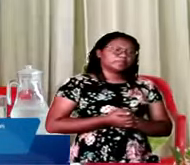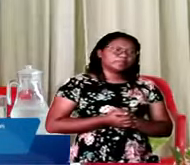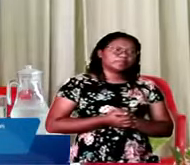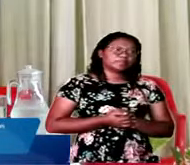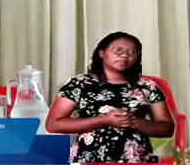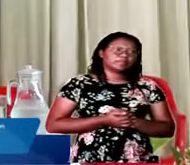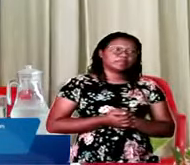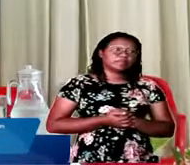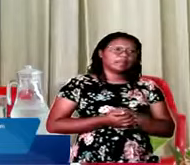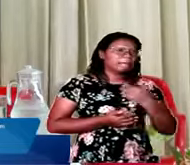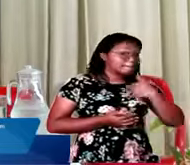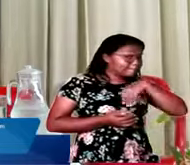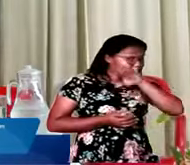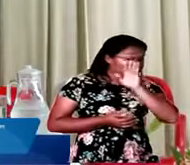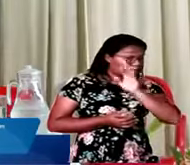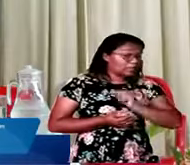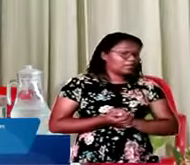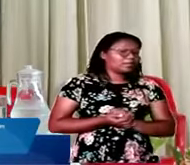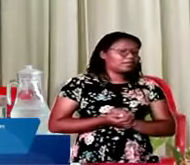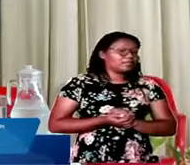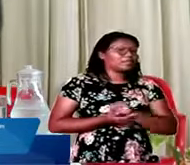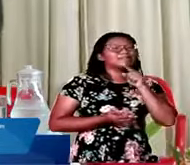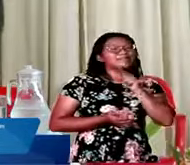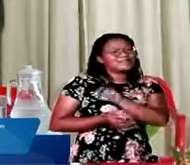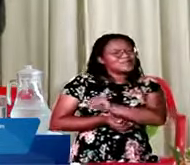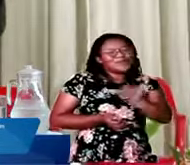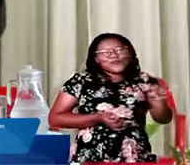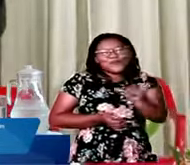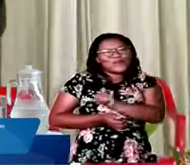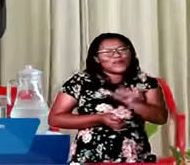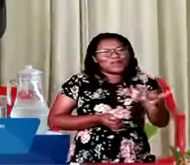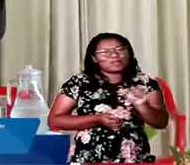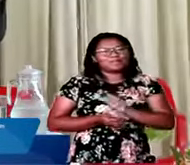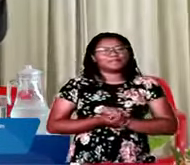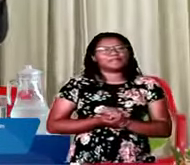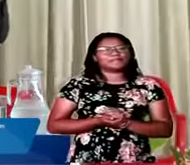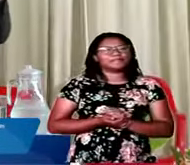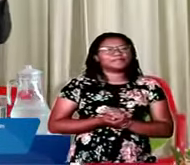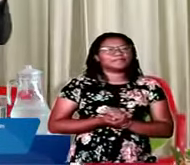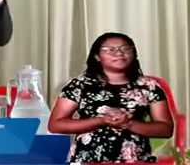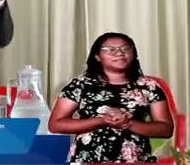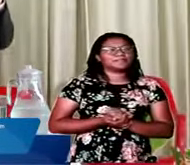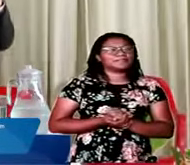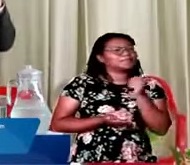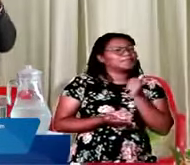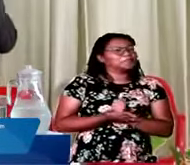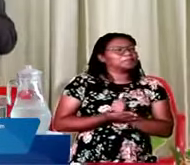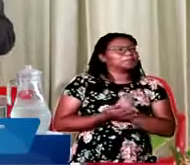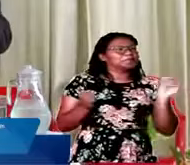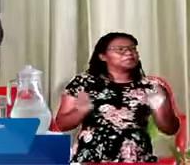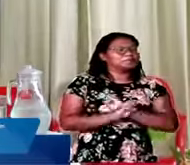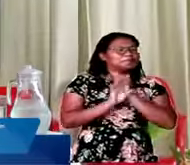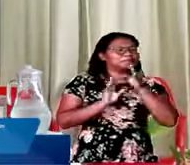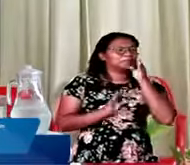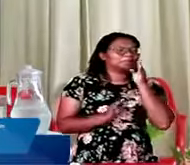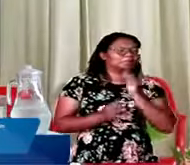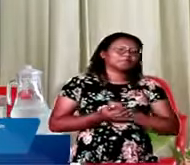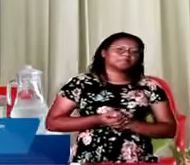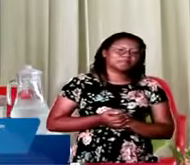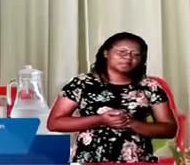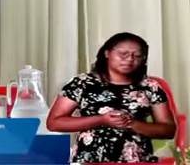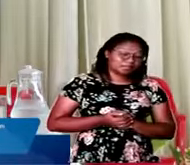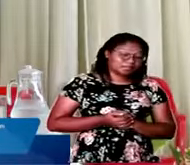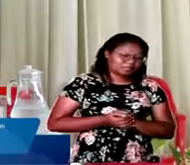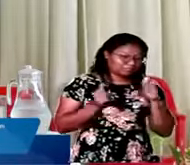ve y haz tú lo mismo. Amén. Gloria a Dios. Muy bien.